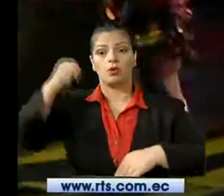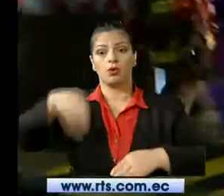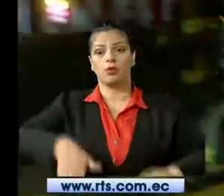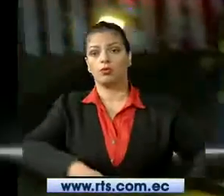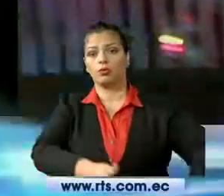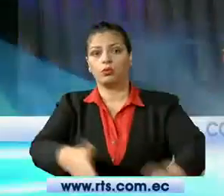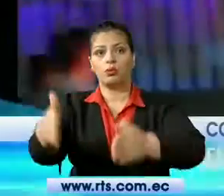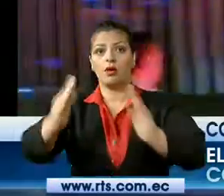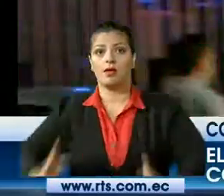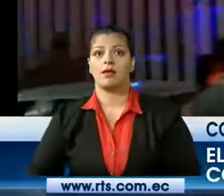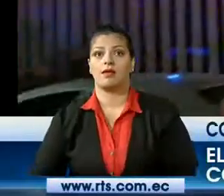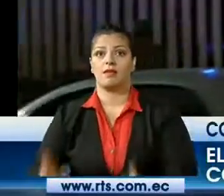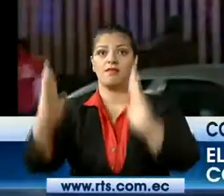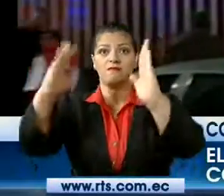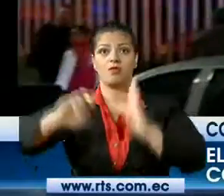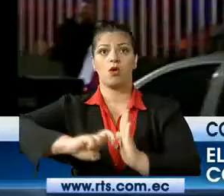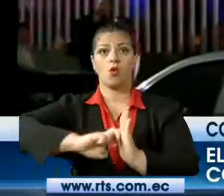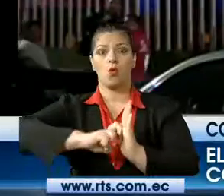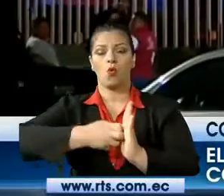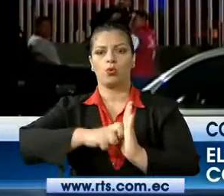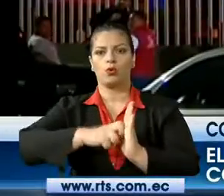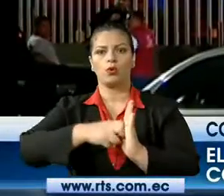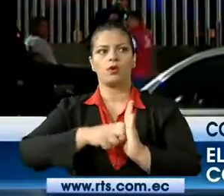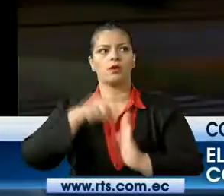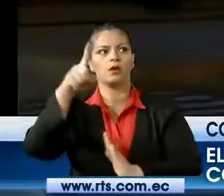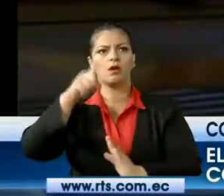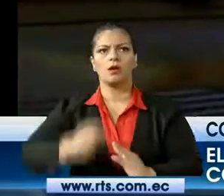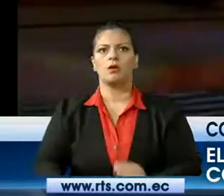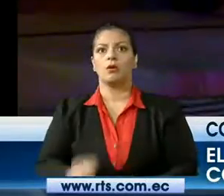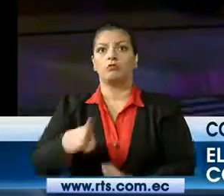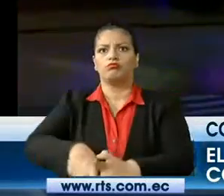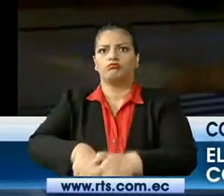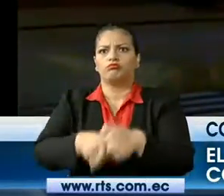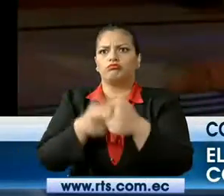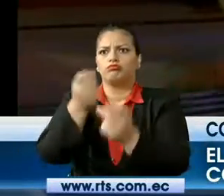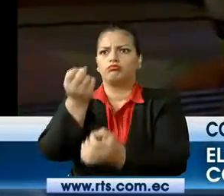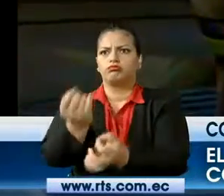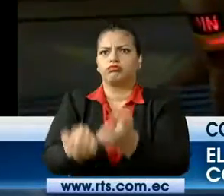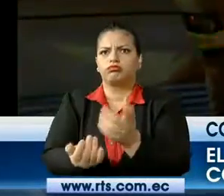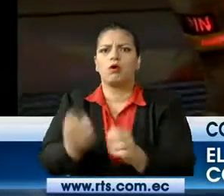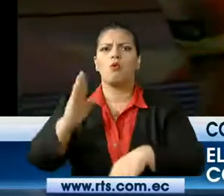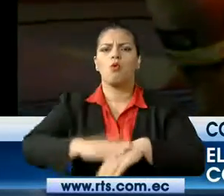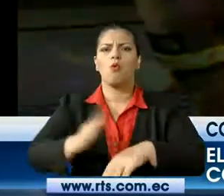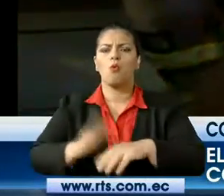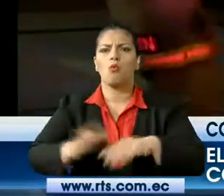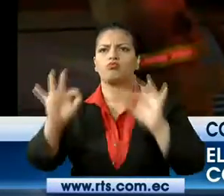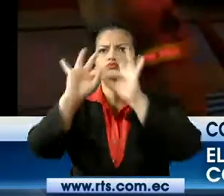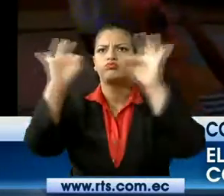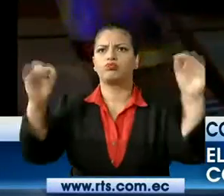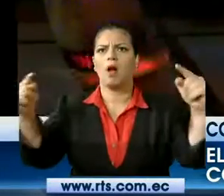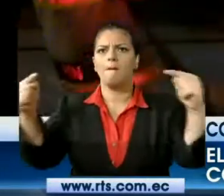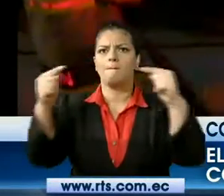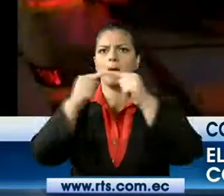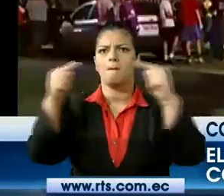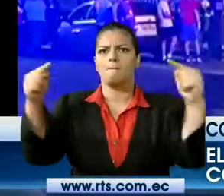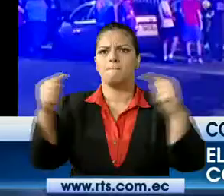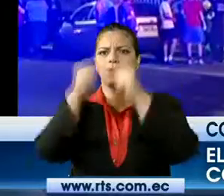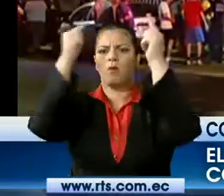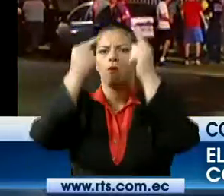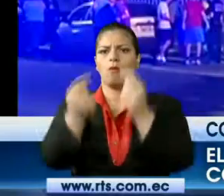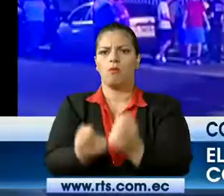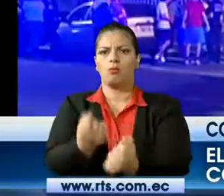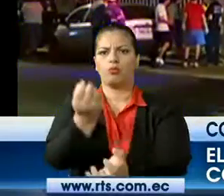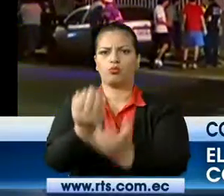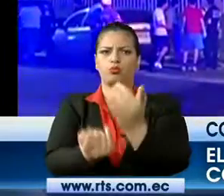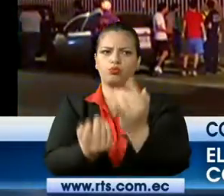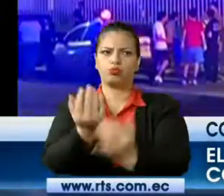Plaza Dañín, en el norte de Guayaquil. La novedad, provocada aparentemente por un cortocircuito, se registró a las 22 horas de lunes.